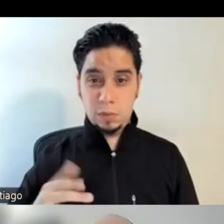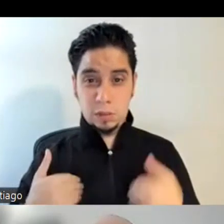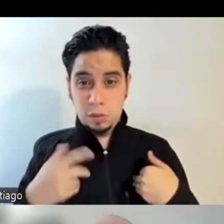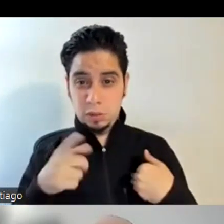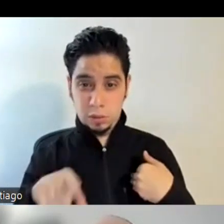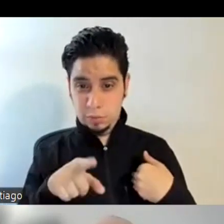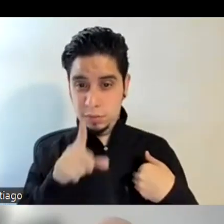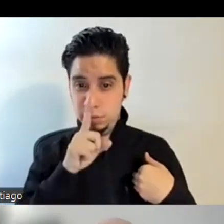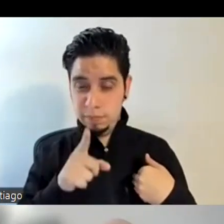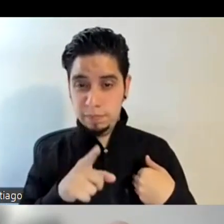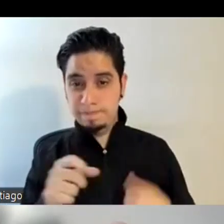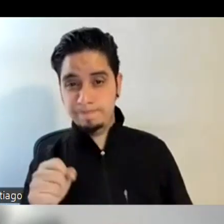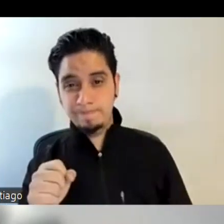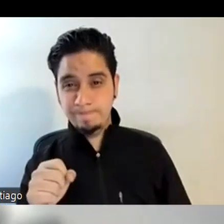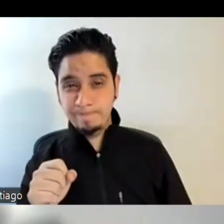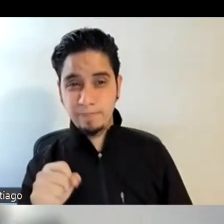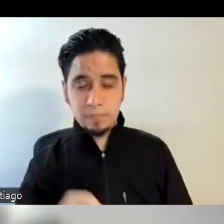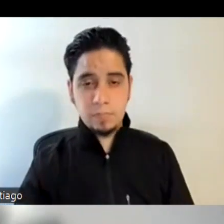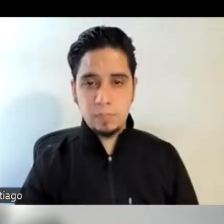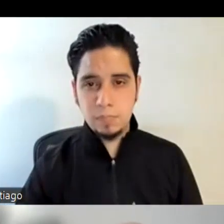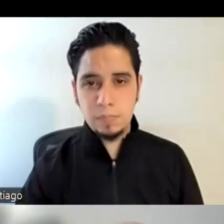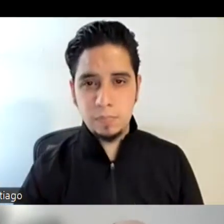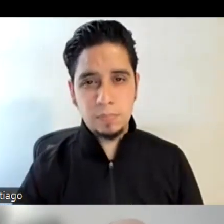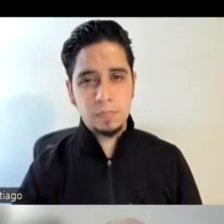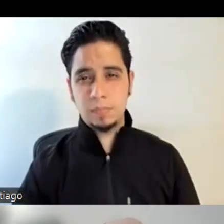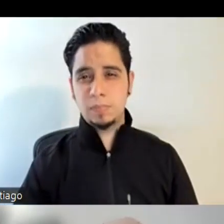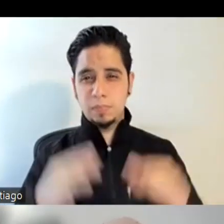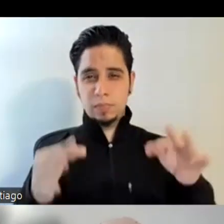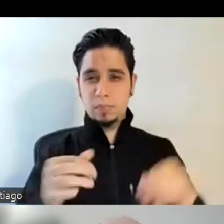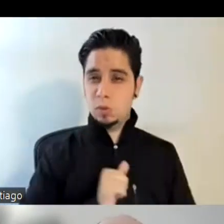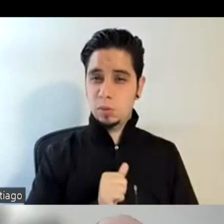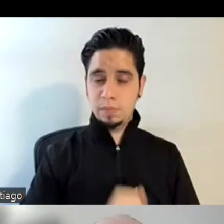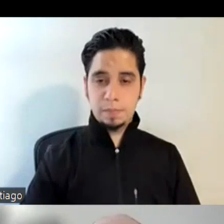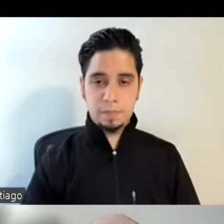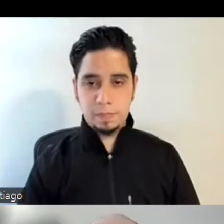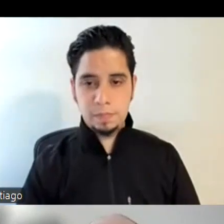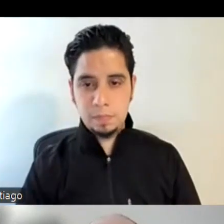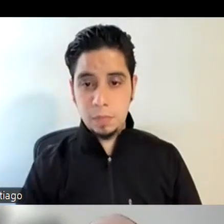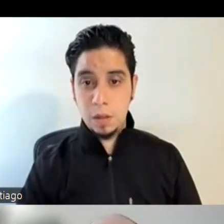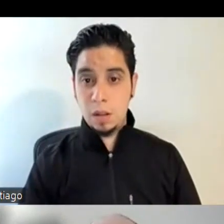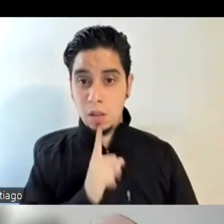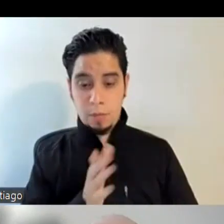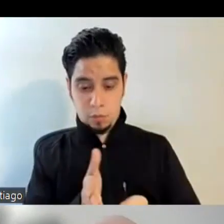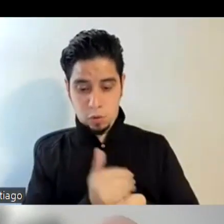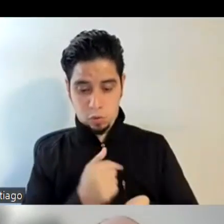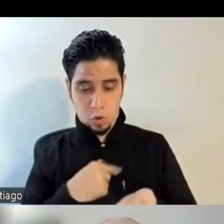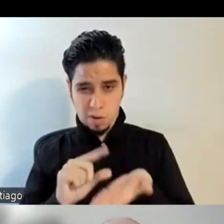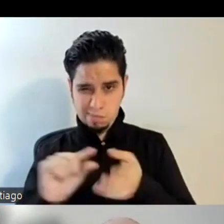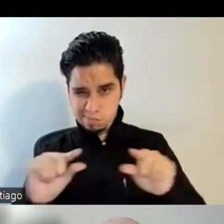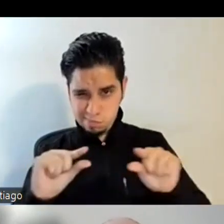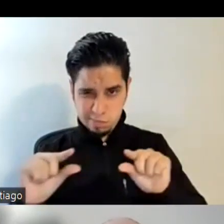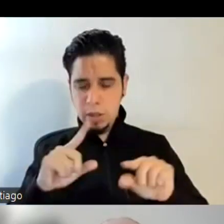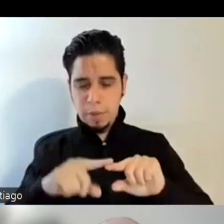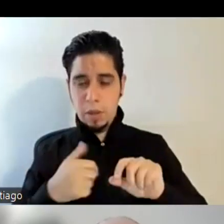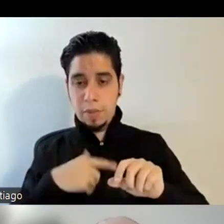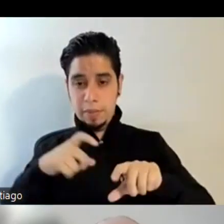unificadas. Claro, es una decisión persona. De uno. Claro, sí. Sí, uno mueve el presupuesto como uno crea, eso sí. Y además